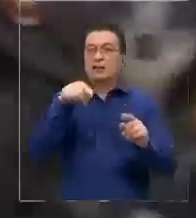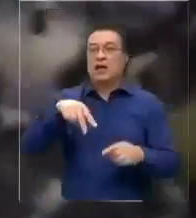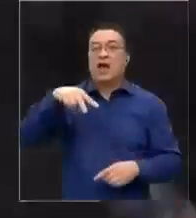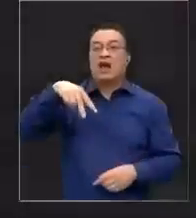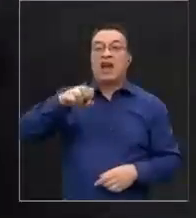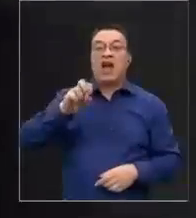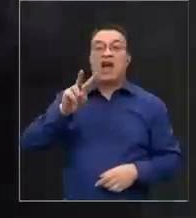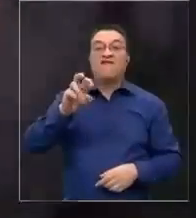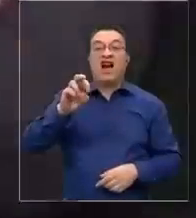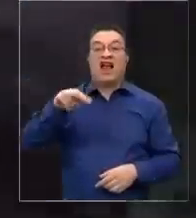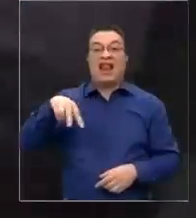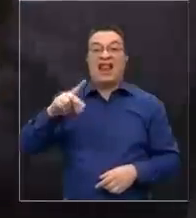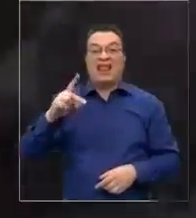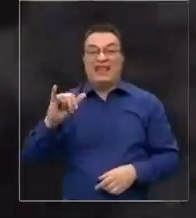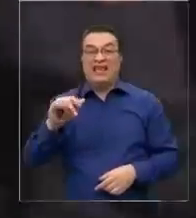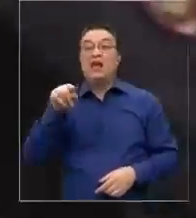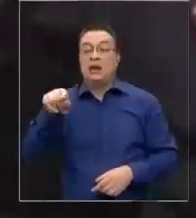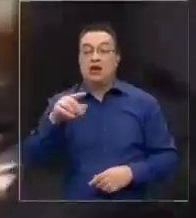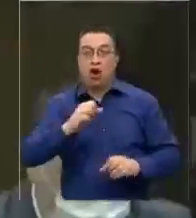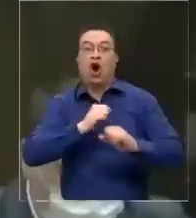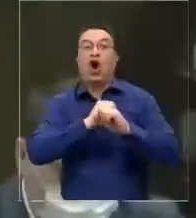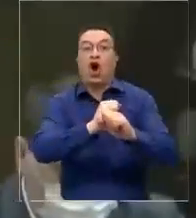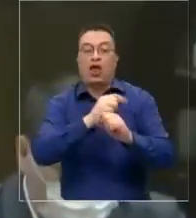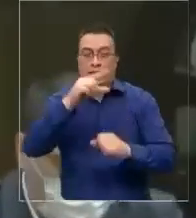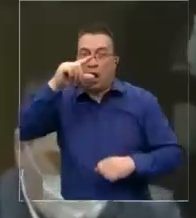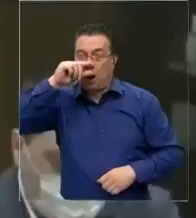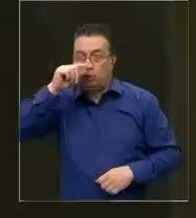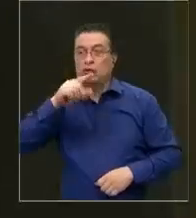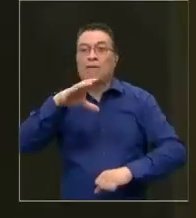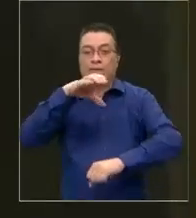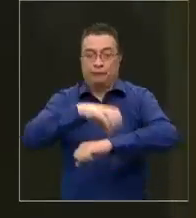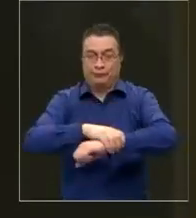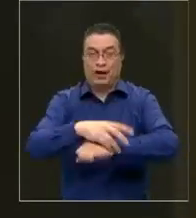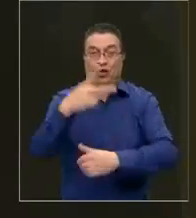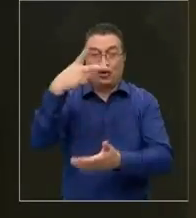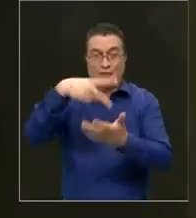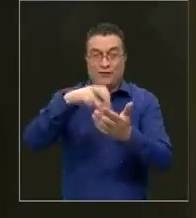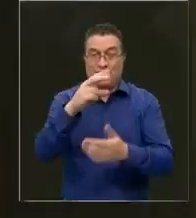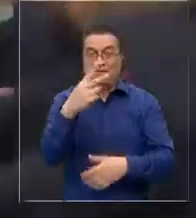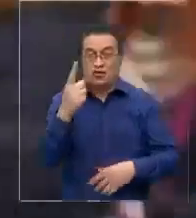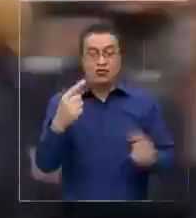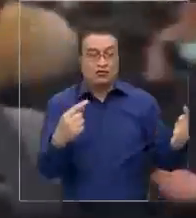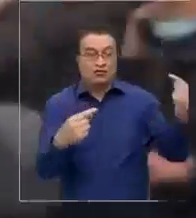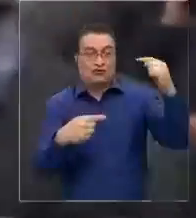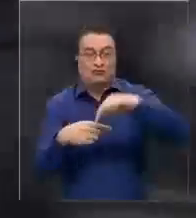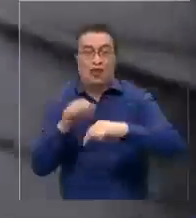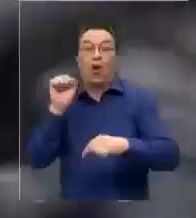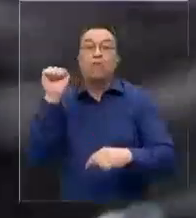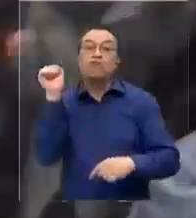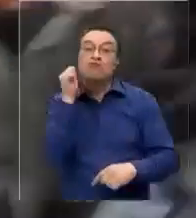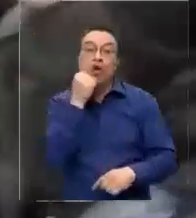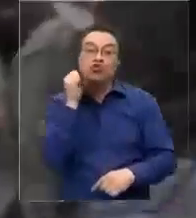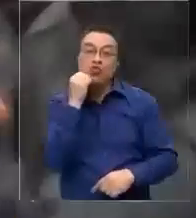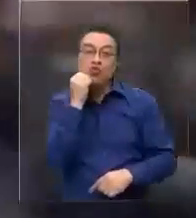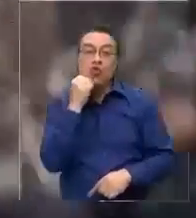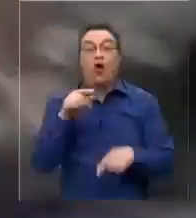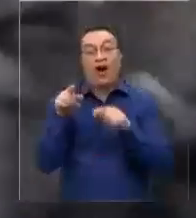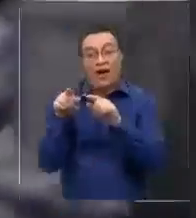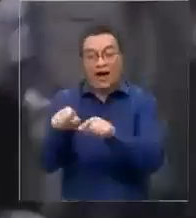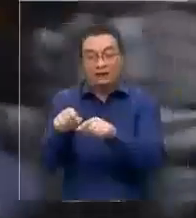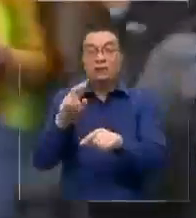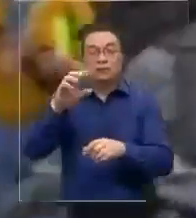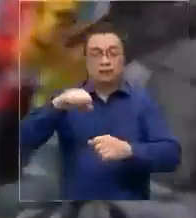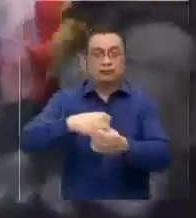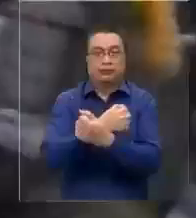Navalny, organizó masivas protestas contra Putin. Fue detenido en 2021 tras su llegada a Moscú y actualmente cumple una condena